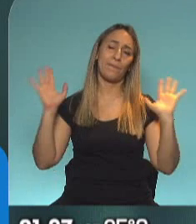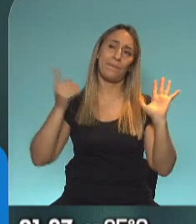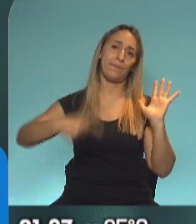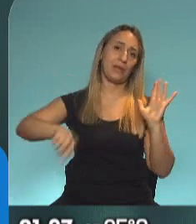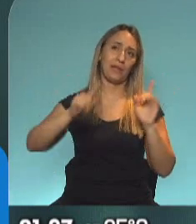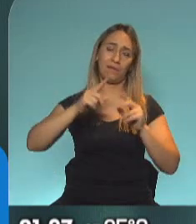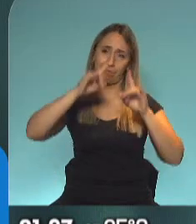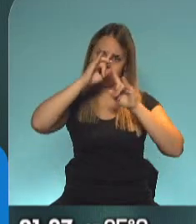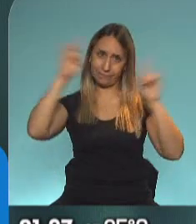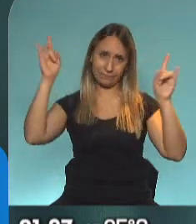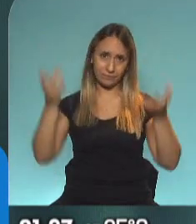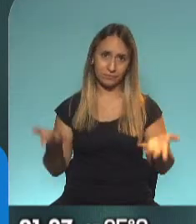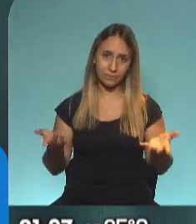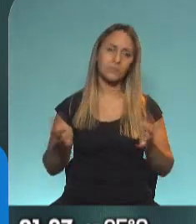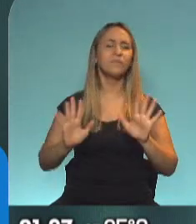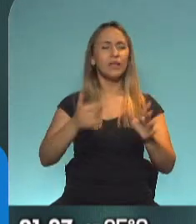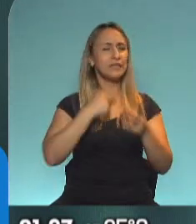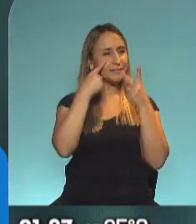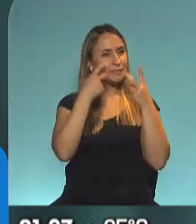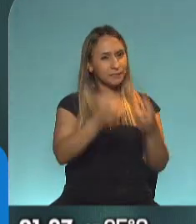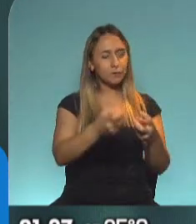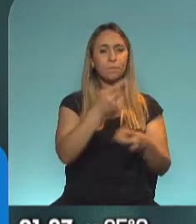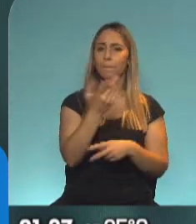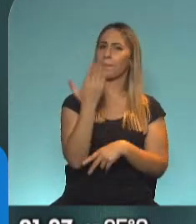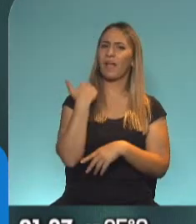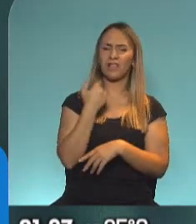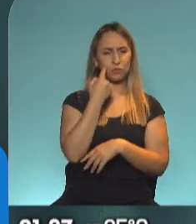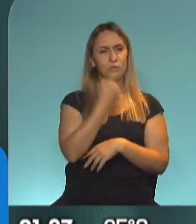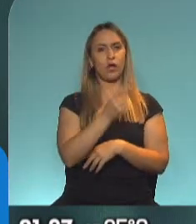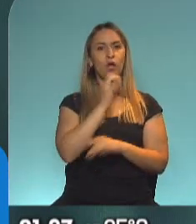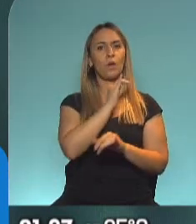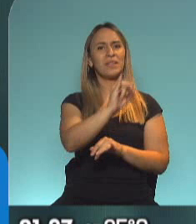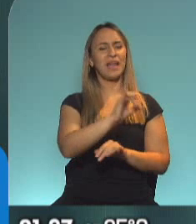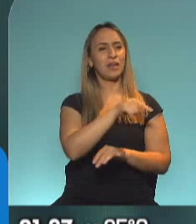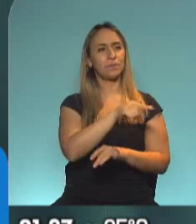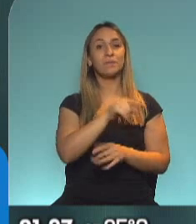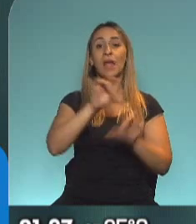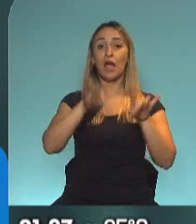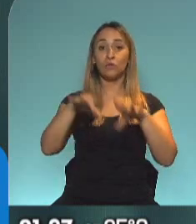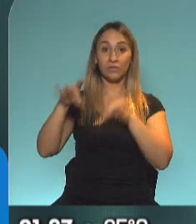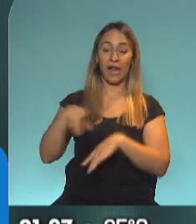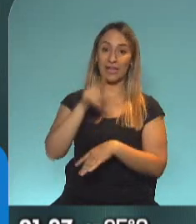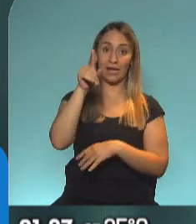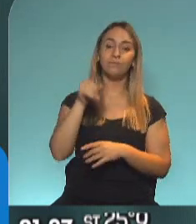Estaba tratando de averiguar, porque sentí un comentario en el día de ayer, que en ciertas ciudades de Australia